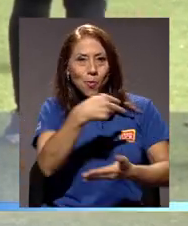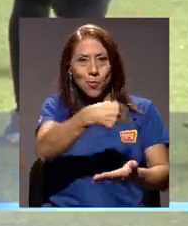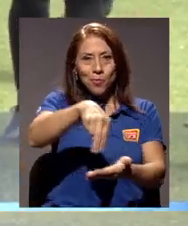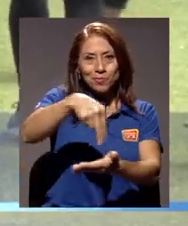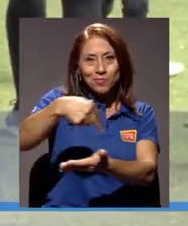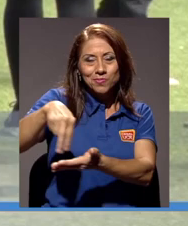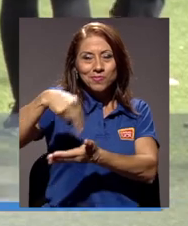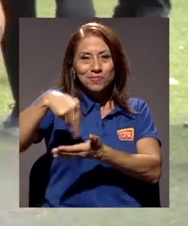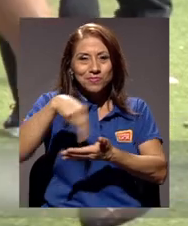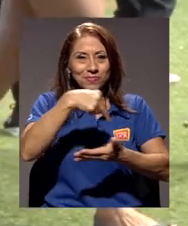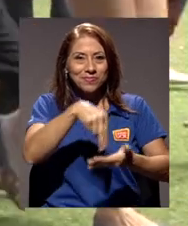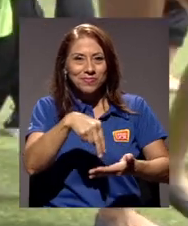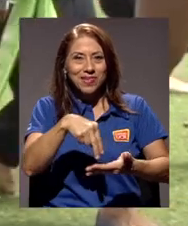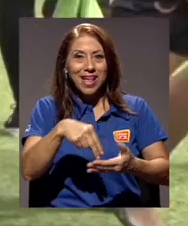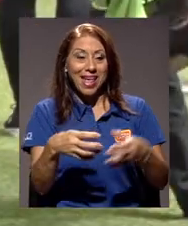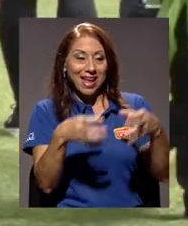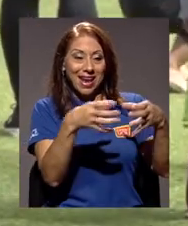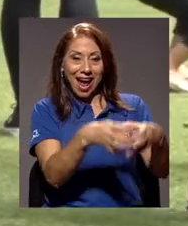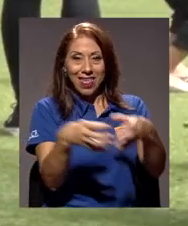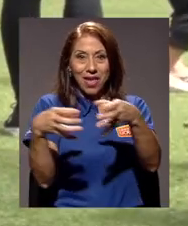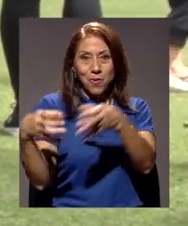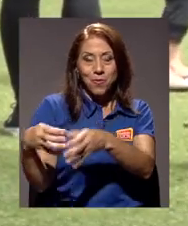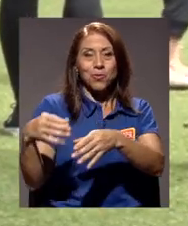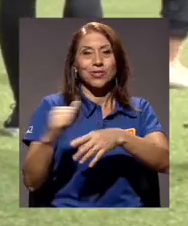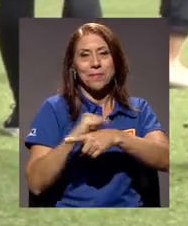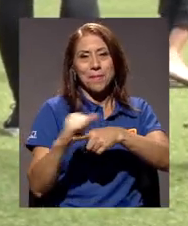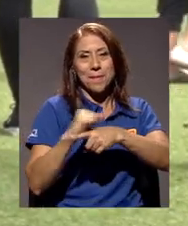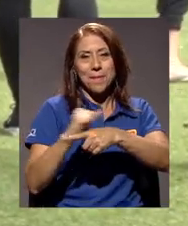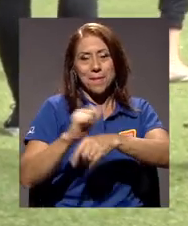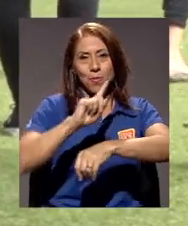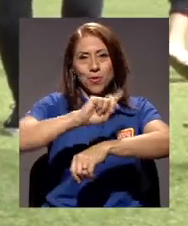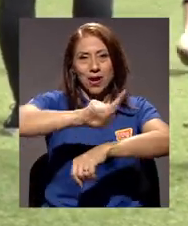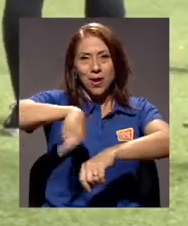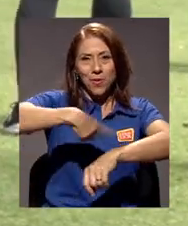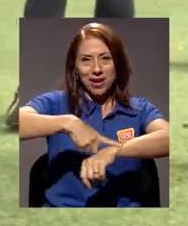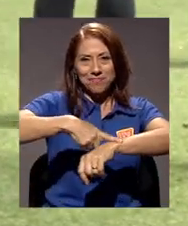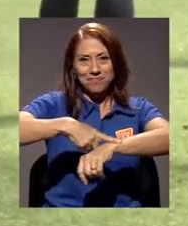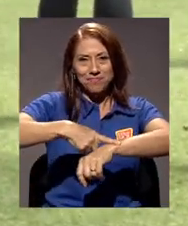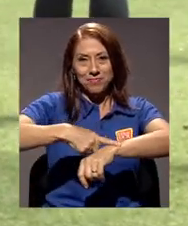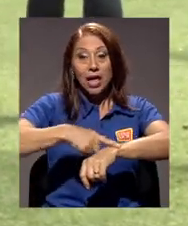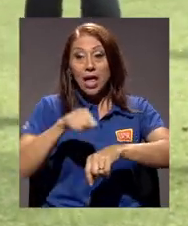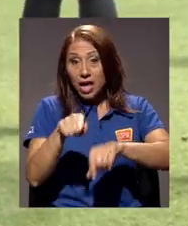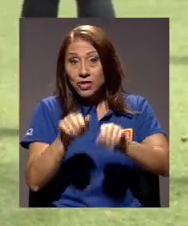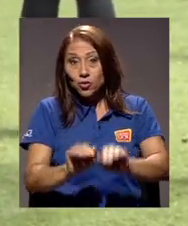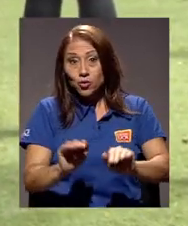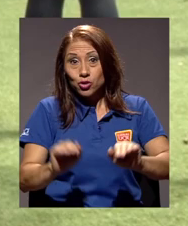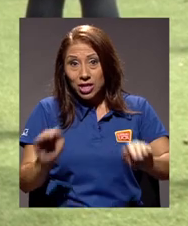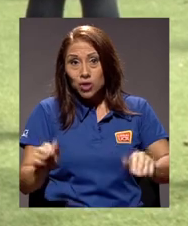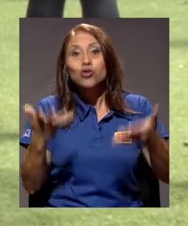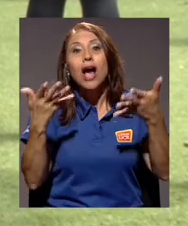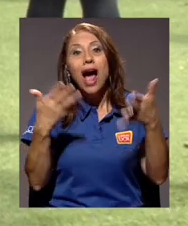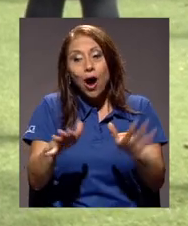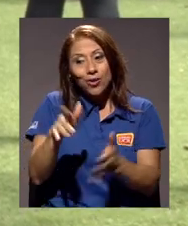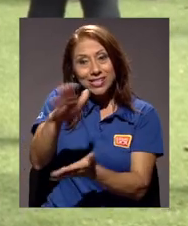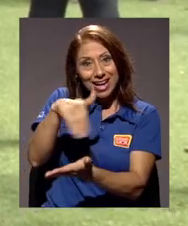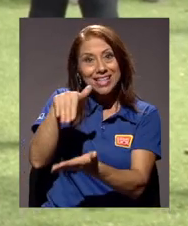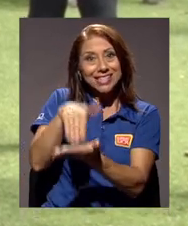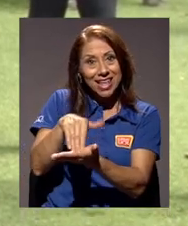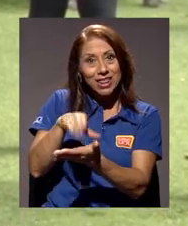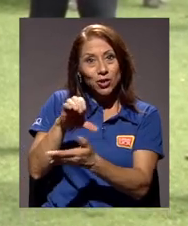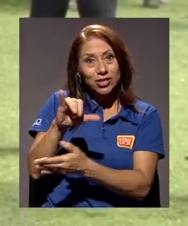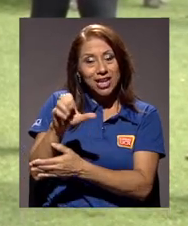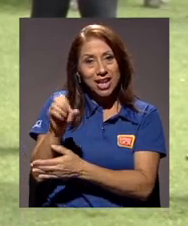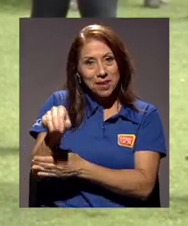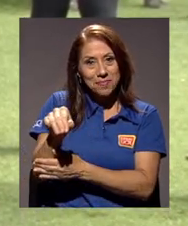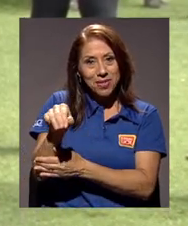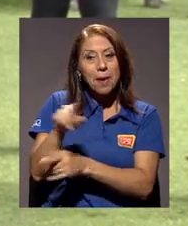y cada uno se prepara por una hora. Entonces los niños, aunque están en el SILEM, vamos a la sala